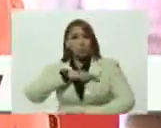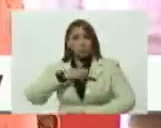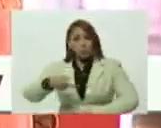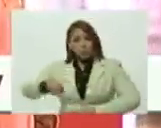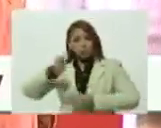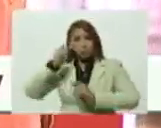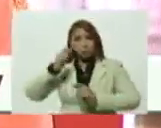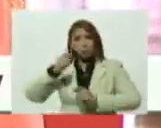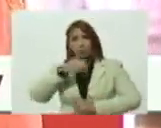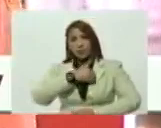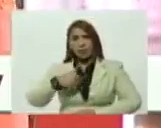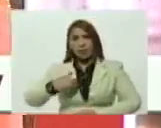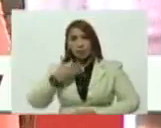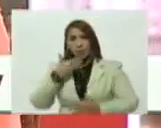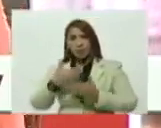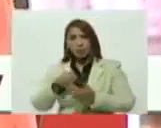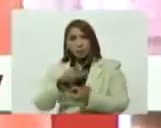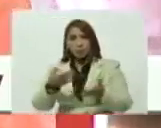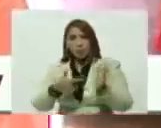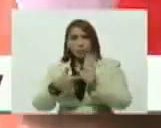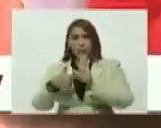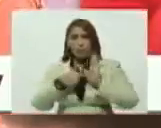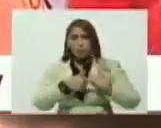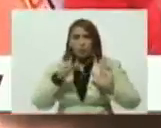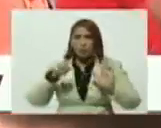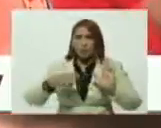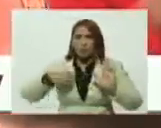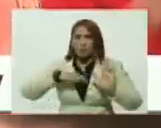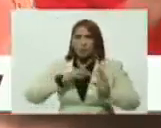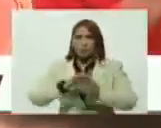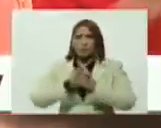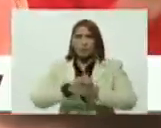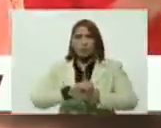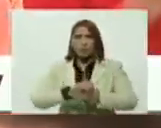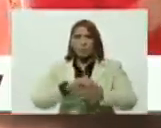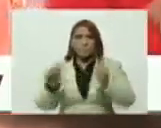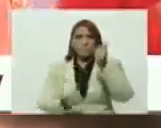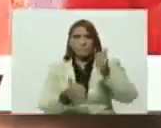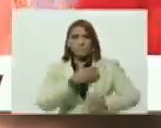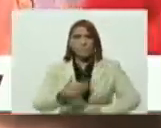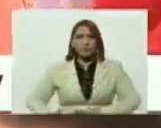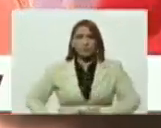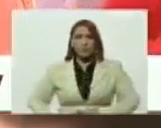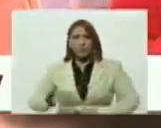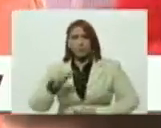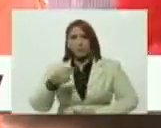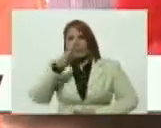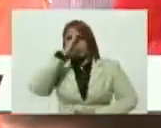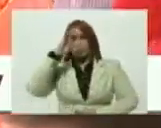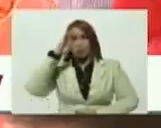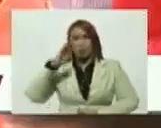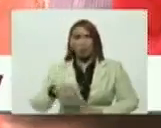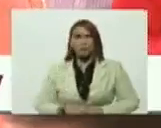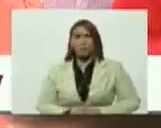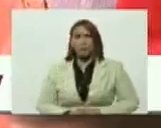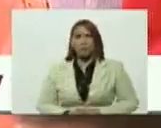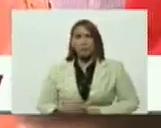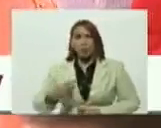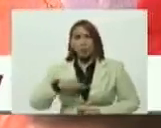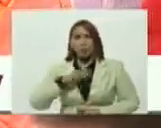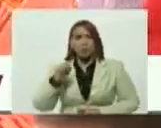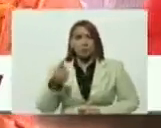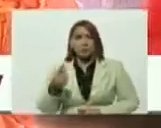Queremos agradecerle a usted el ejemplo que nos ha dado, a nuestro hermano vicepresidente del partido, primer vicepresidente Diosdado Cabello, a nuestra